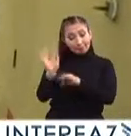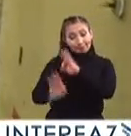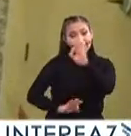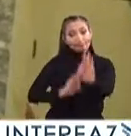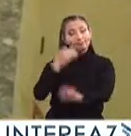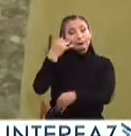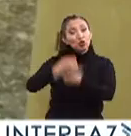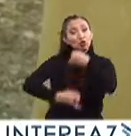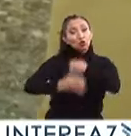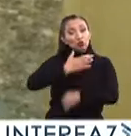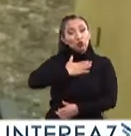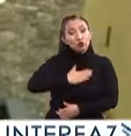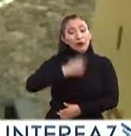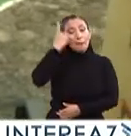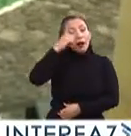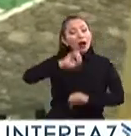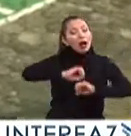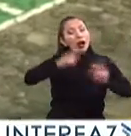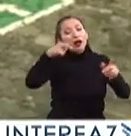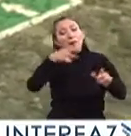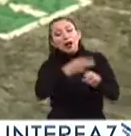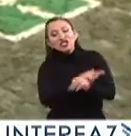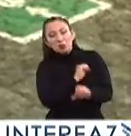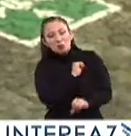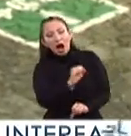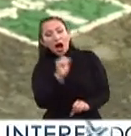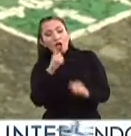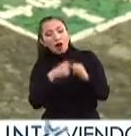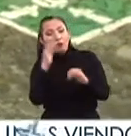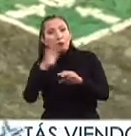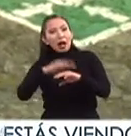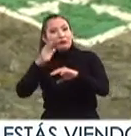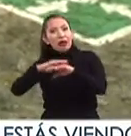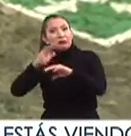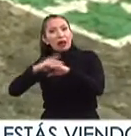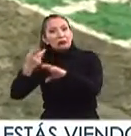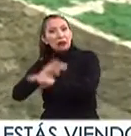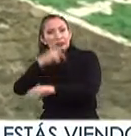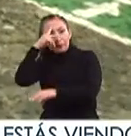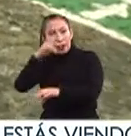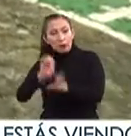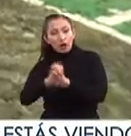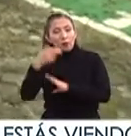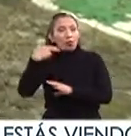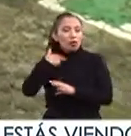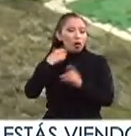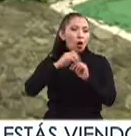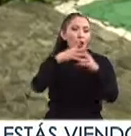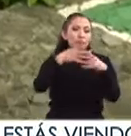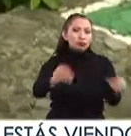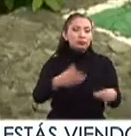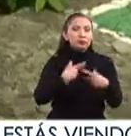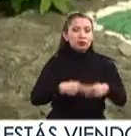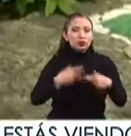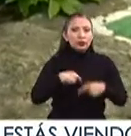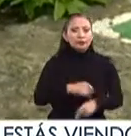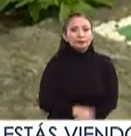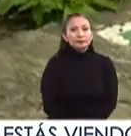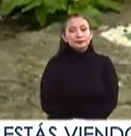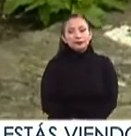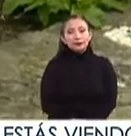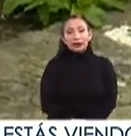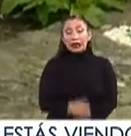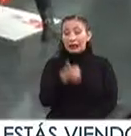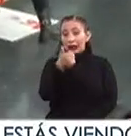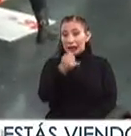de justicia y para el esclarecimiento de delitos que han ido a la alza en el país, como homicidios o desapariciones.